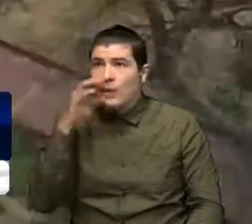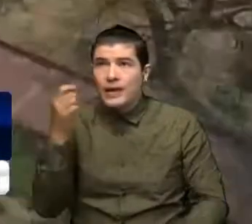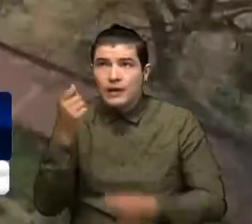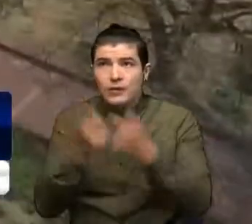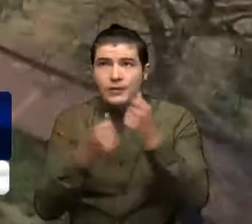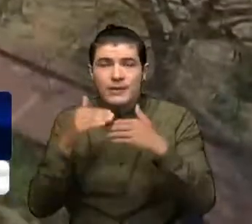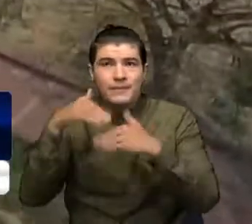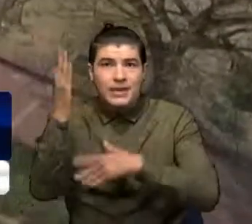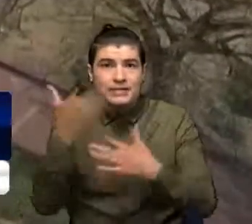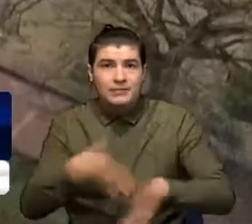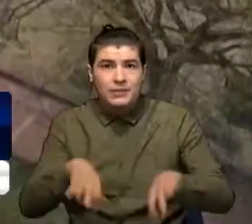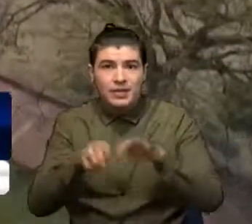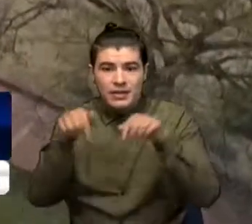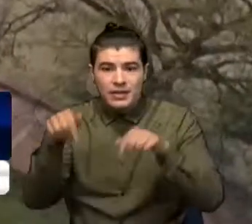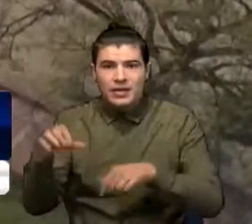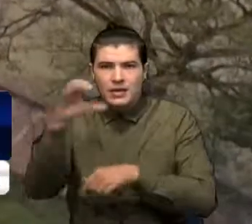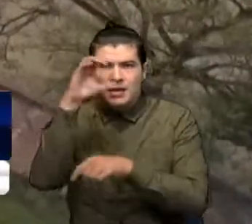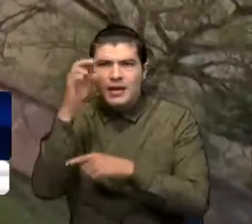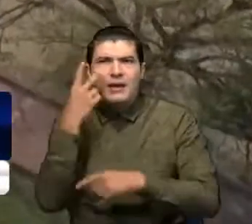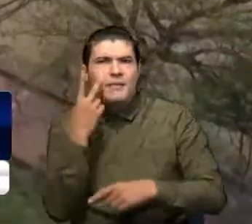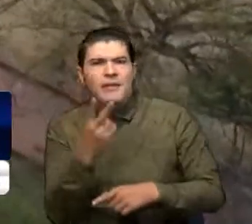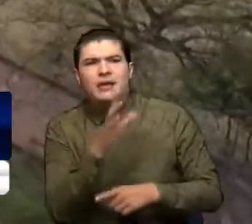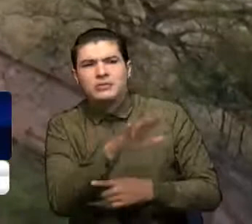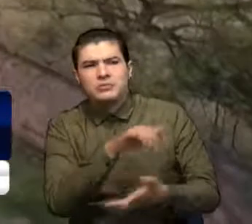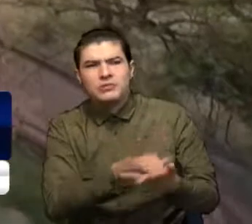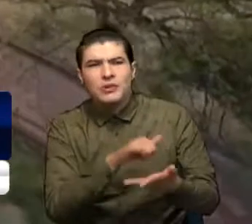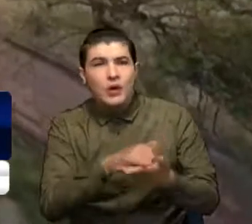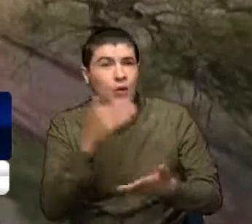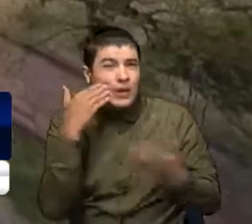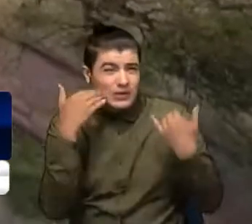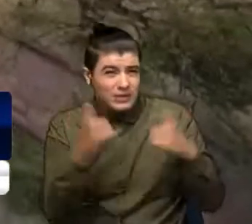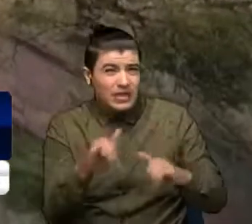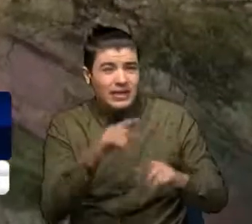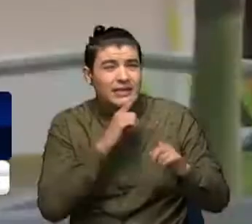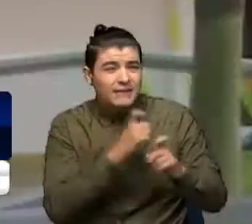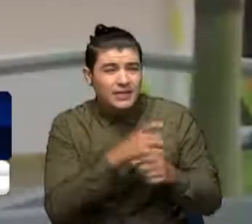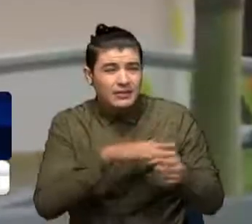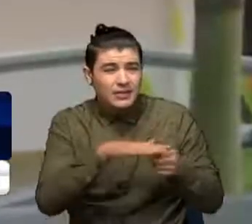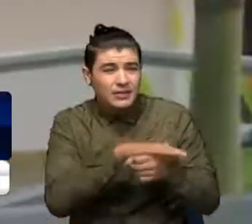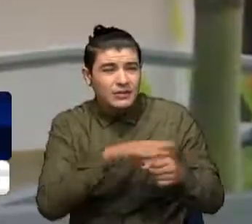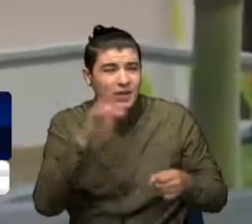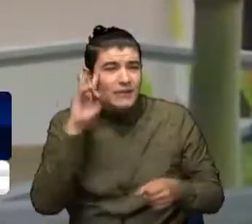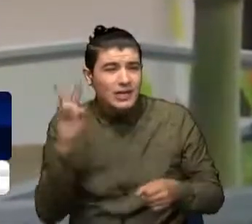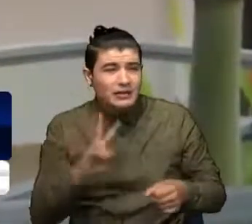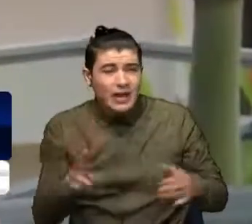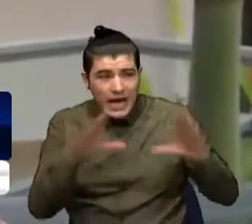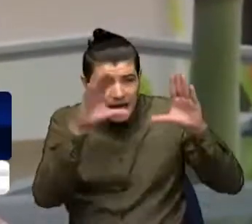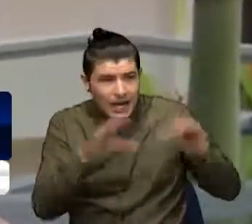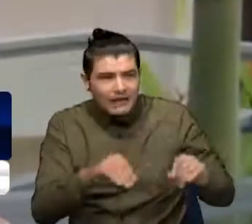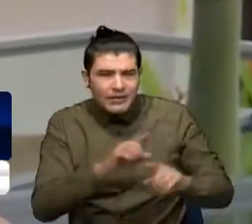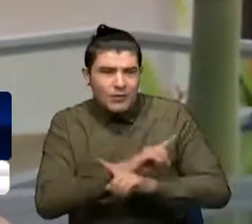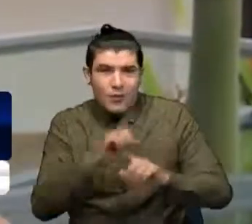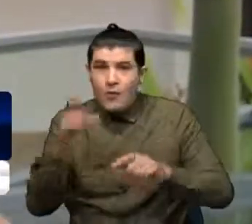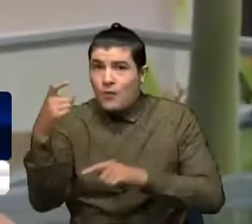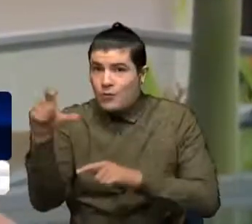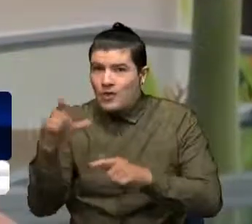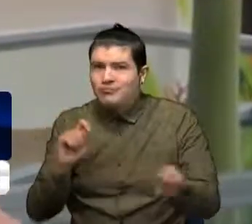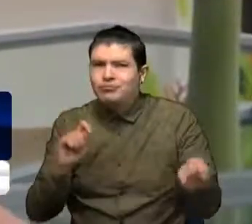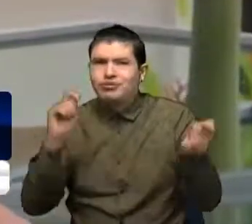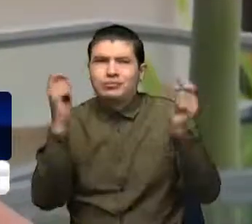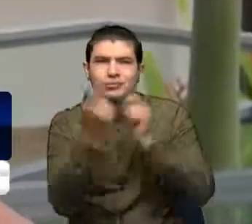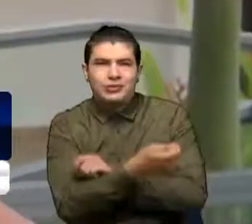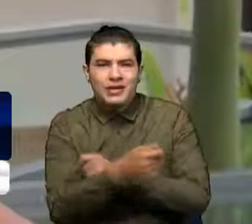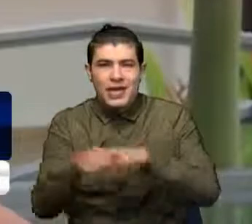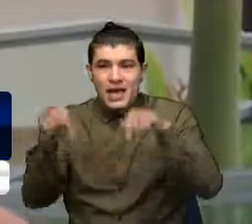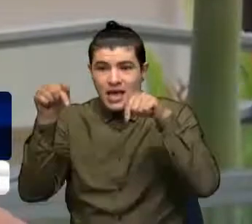ve un destacado crecimiento de la ciudad una vez superada la crisis en venezuela por qué no convertir a cúcuta cada vez más